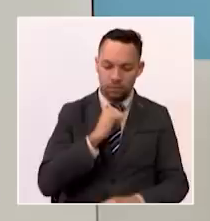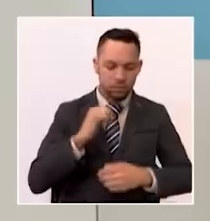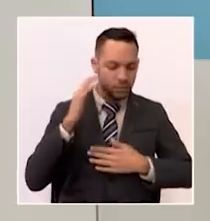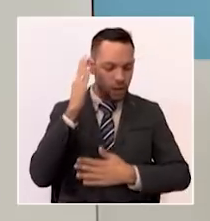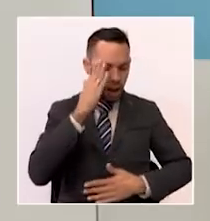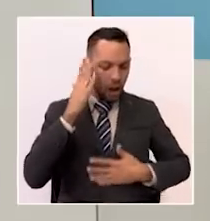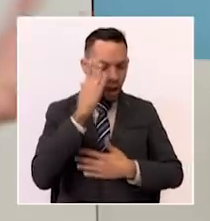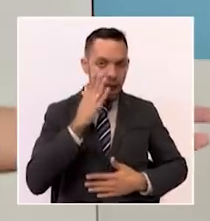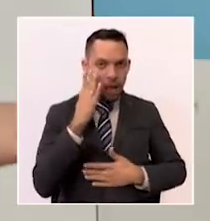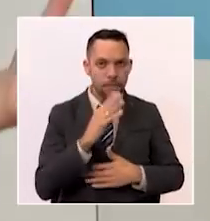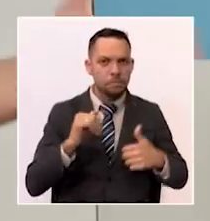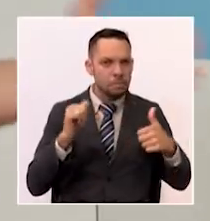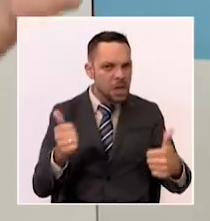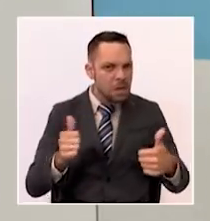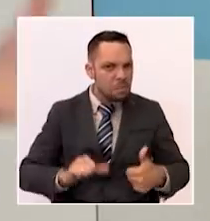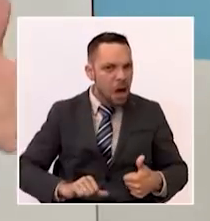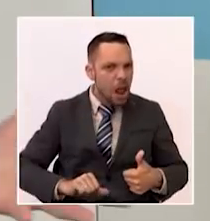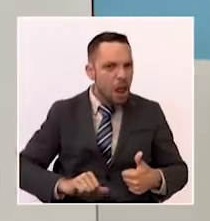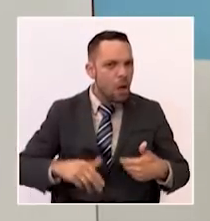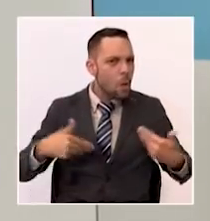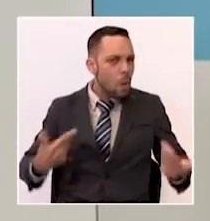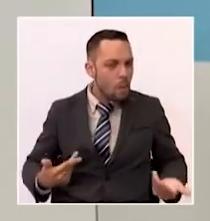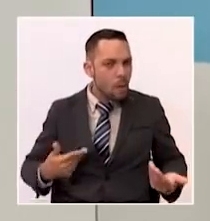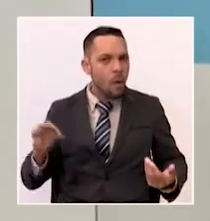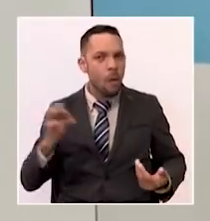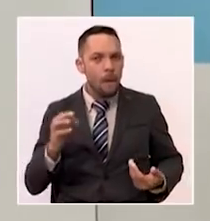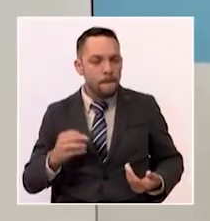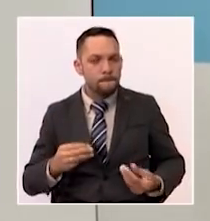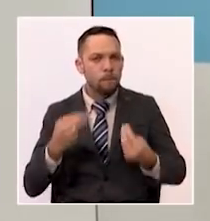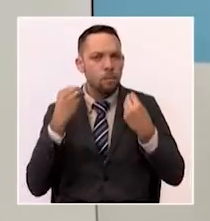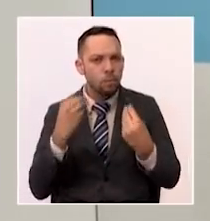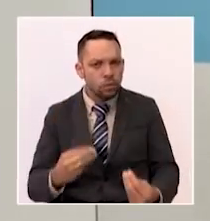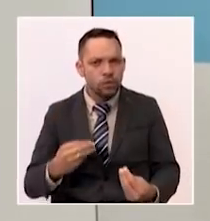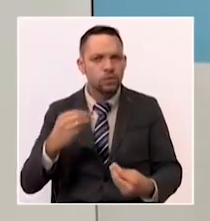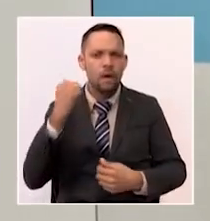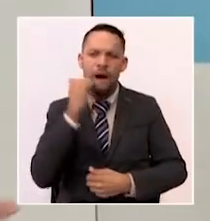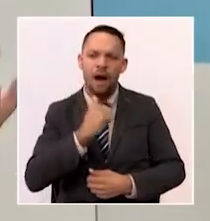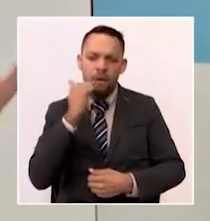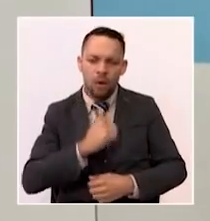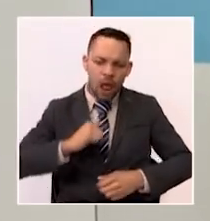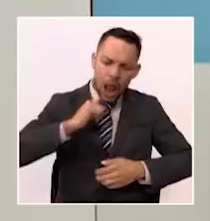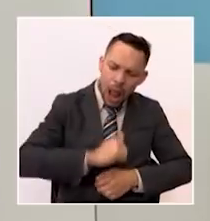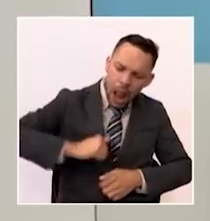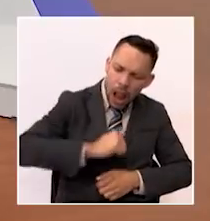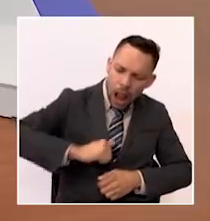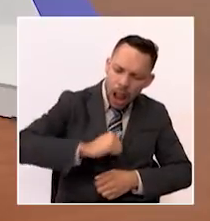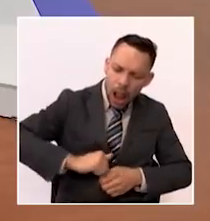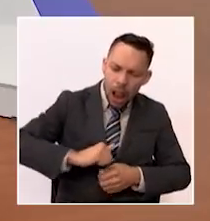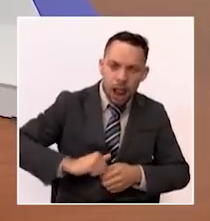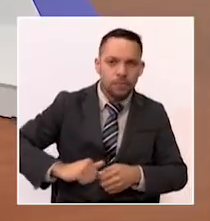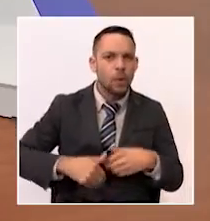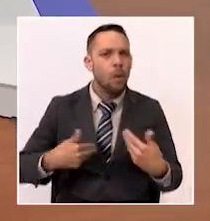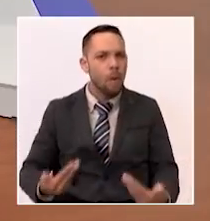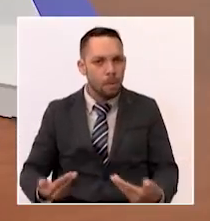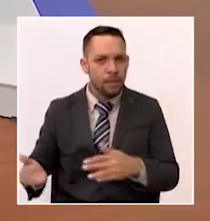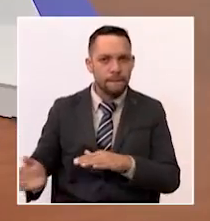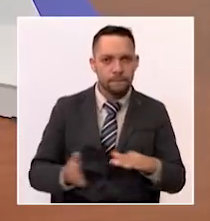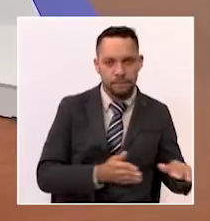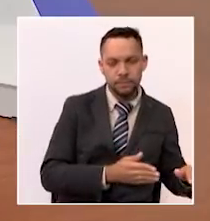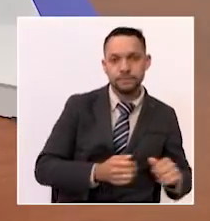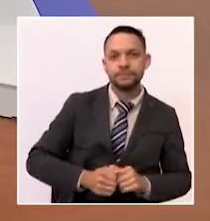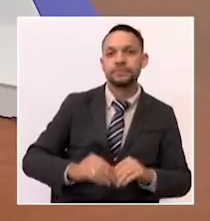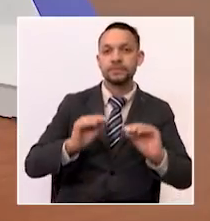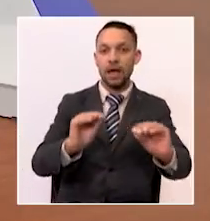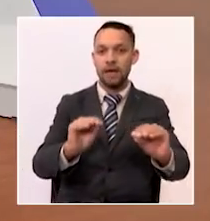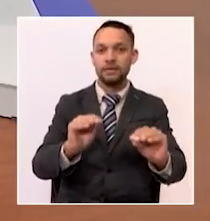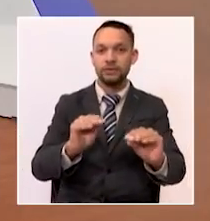cabo, que personas se encuentren que abusen exactamente de estos productos para la limpieza y todo el tema. Sí, y esta es la noticia